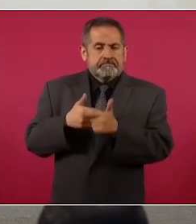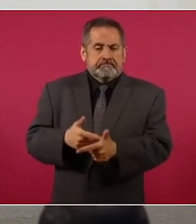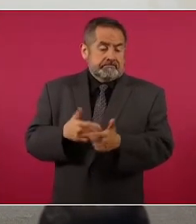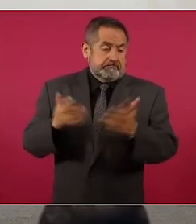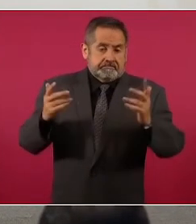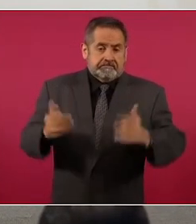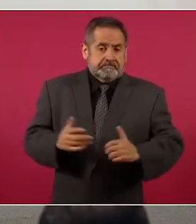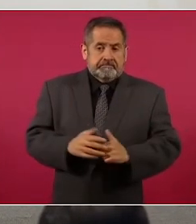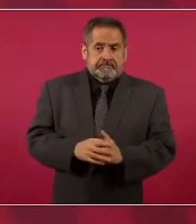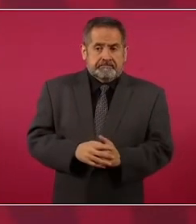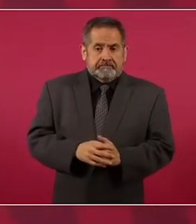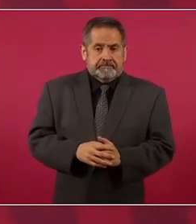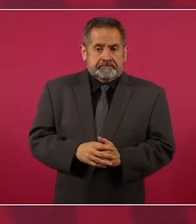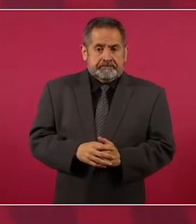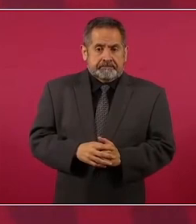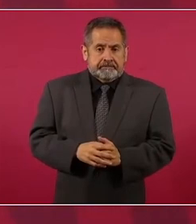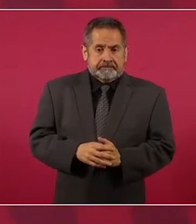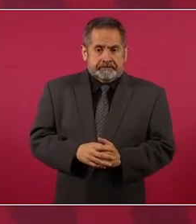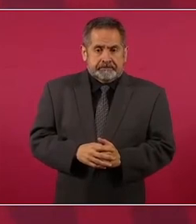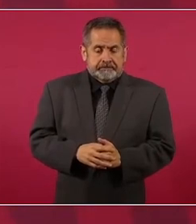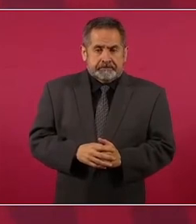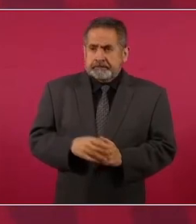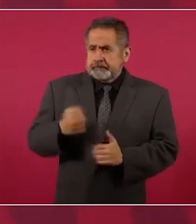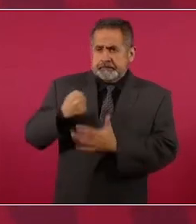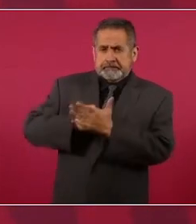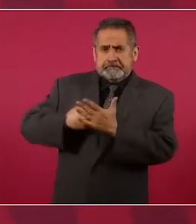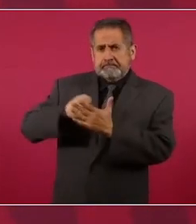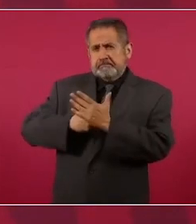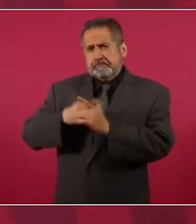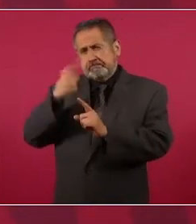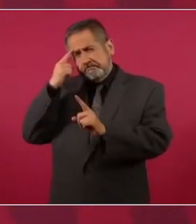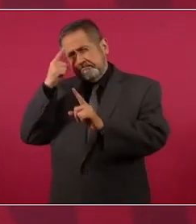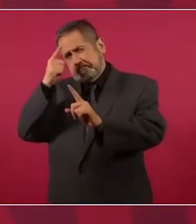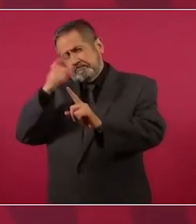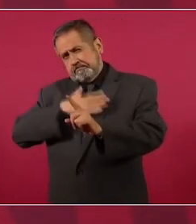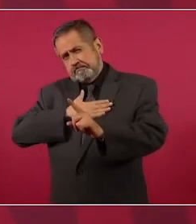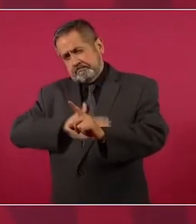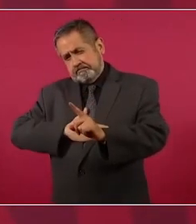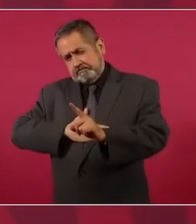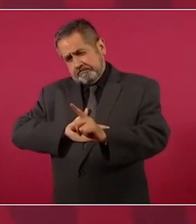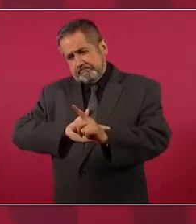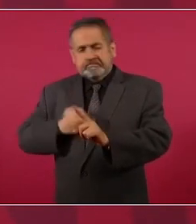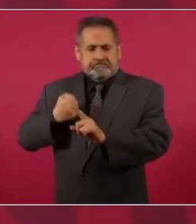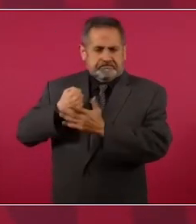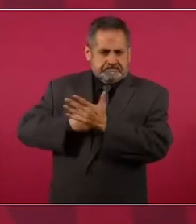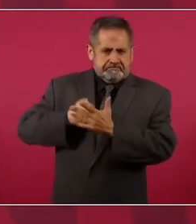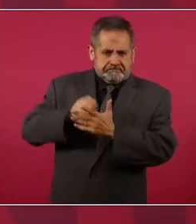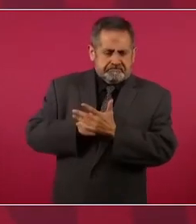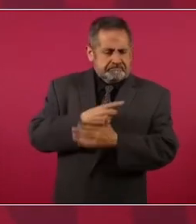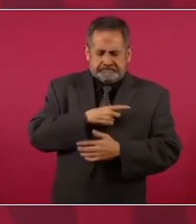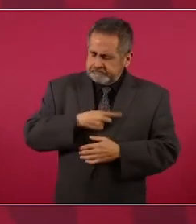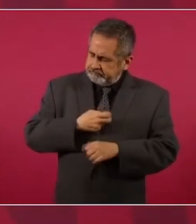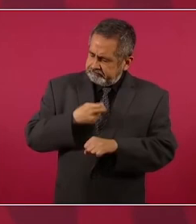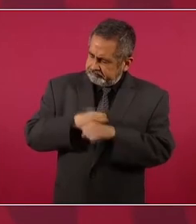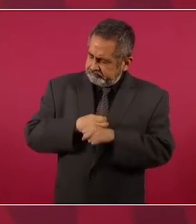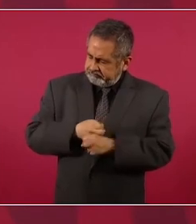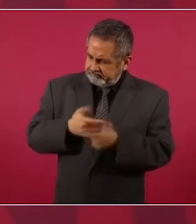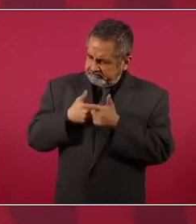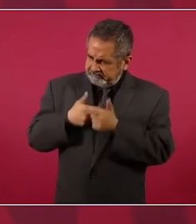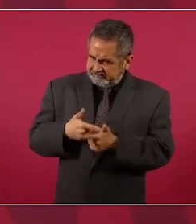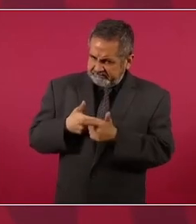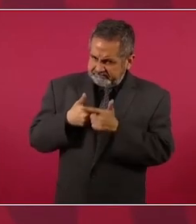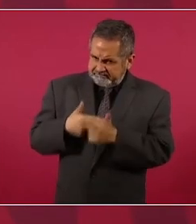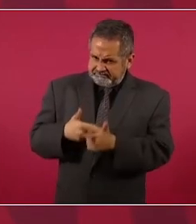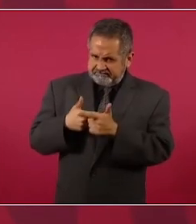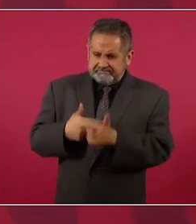porque cuando se lucha por una causa justa, uno debe ser perseverante